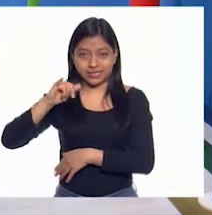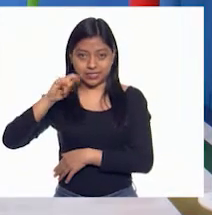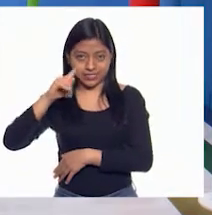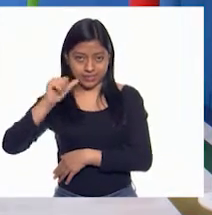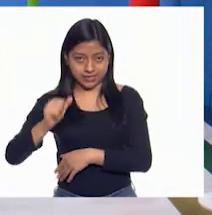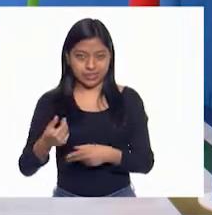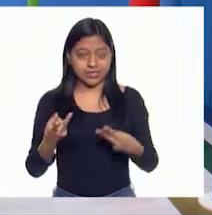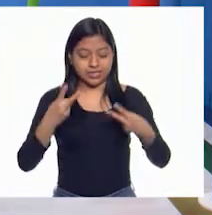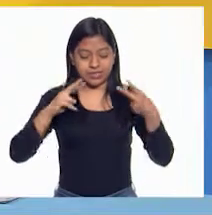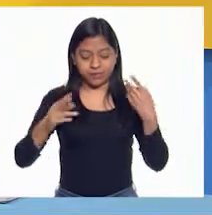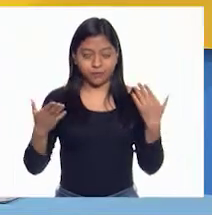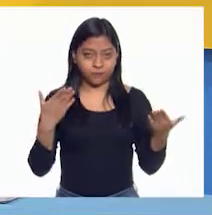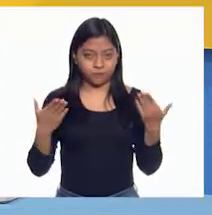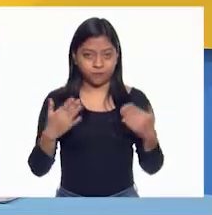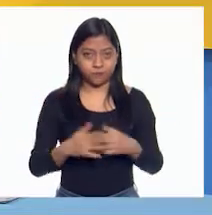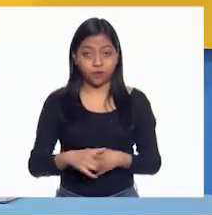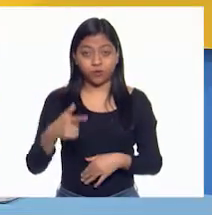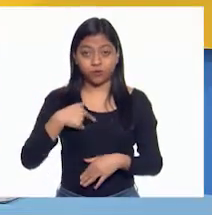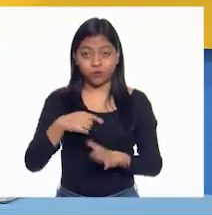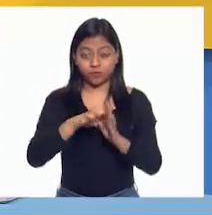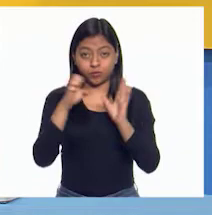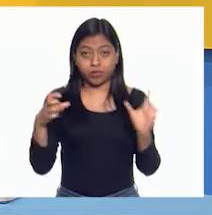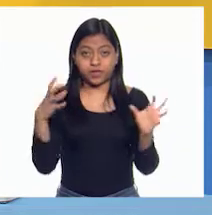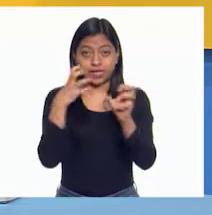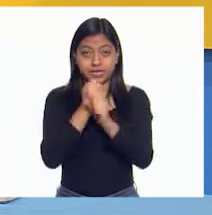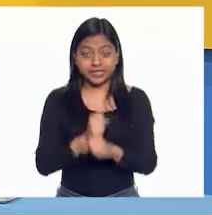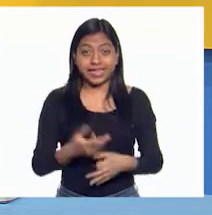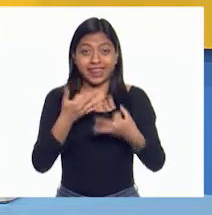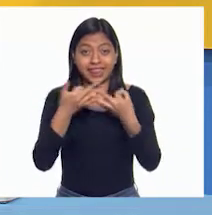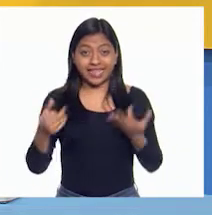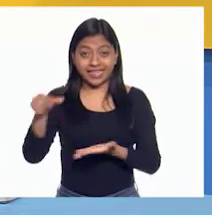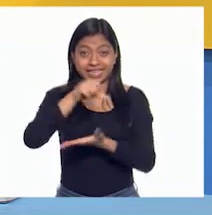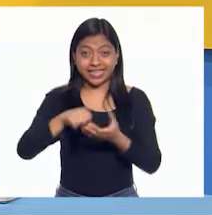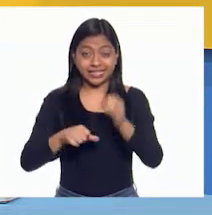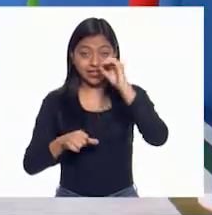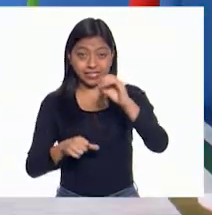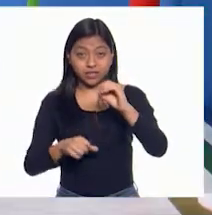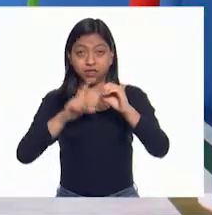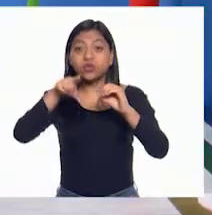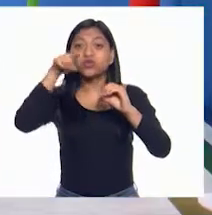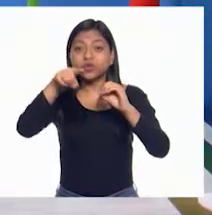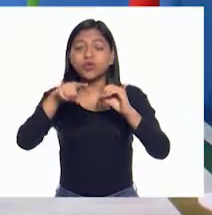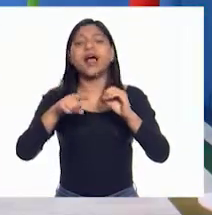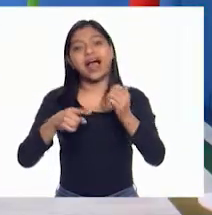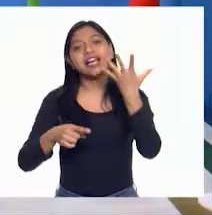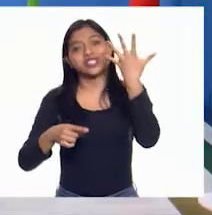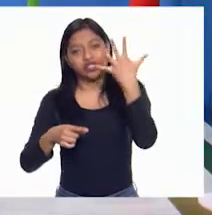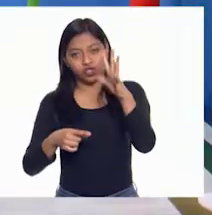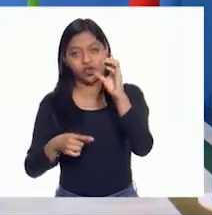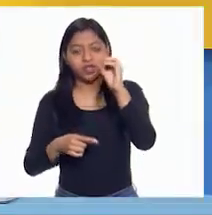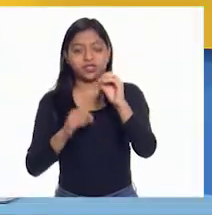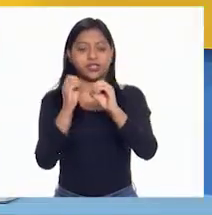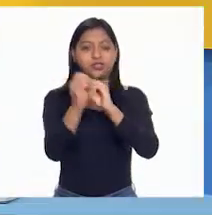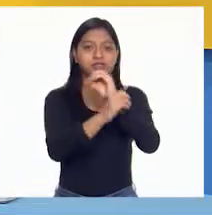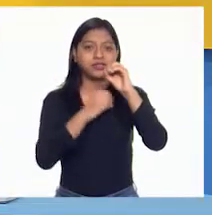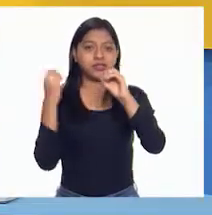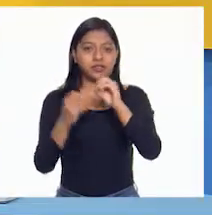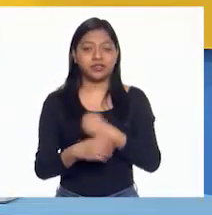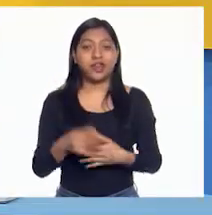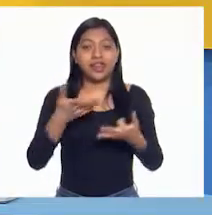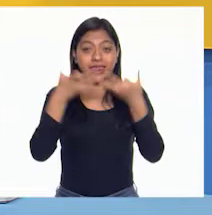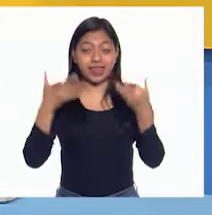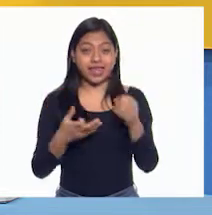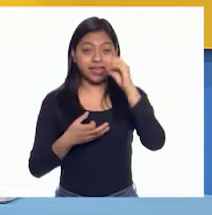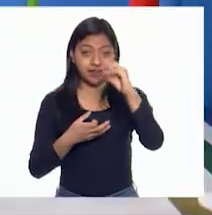ciudad, ciudad. Si yo digo geocéntrica, ¿ustedes dicen? Heliocéntrica. Geo, geo,